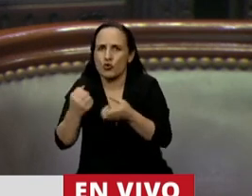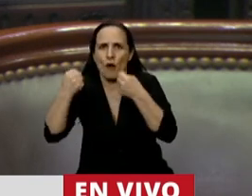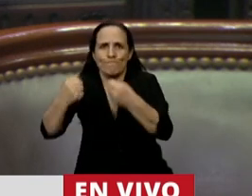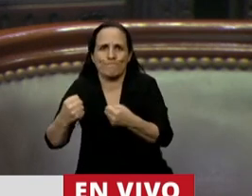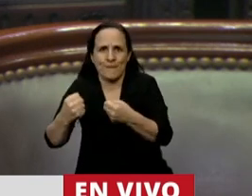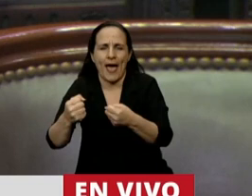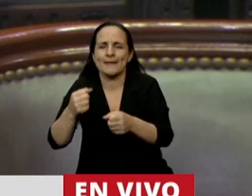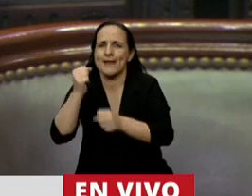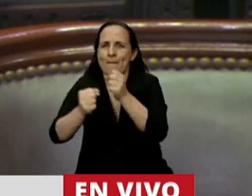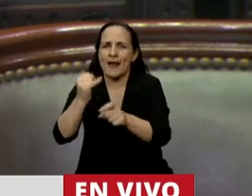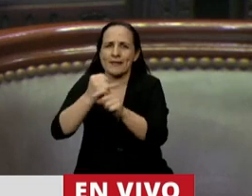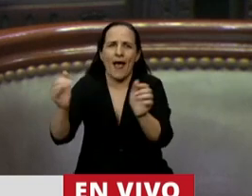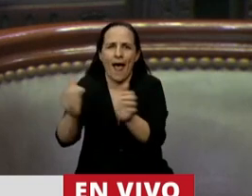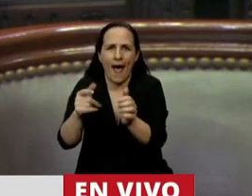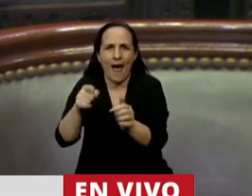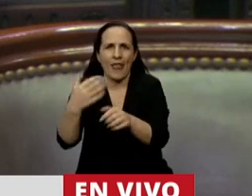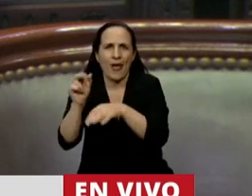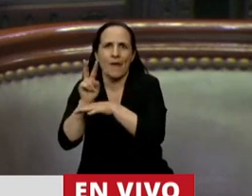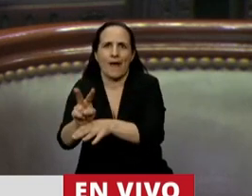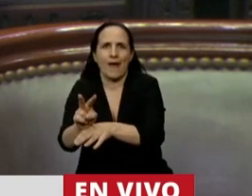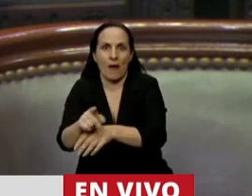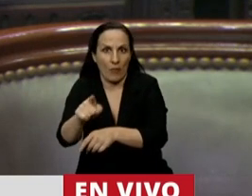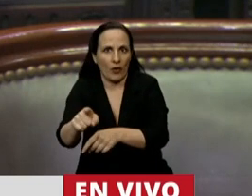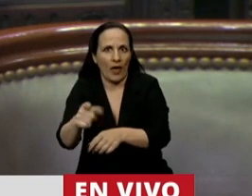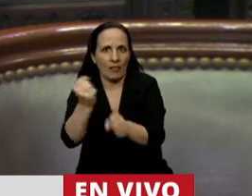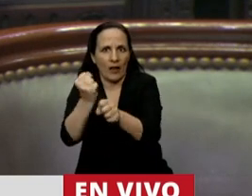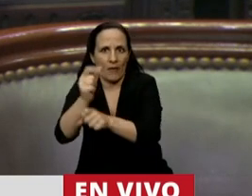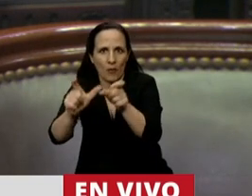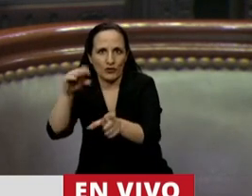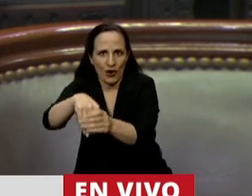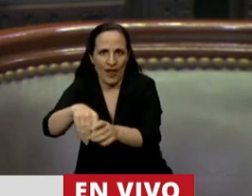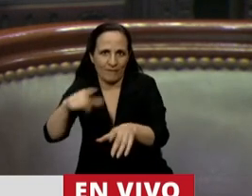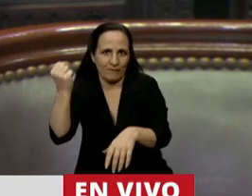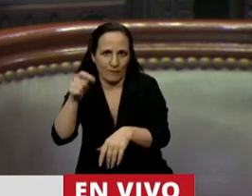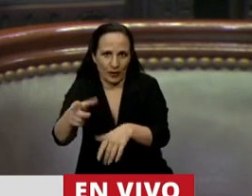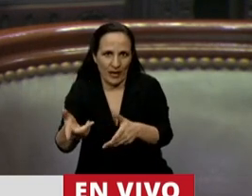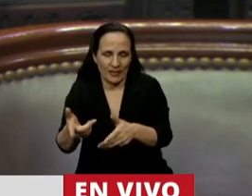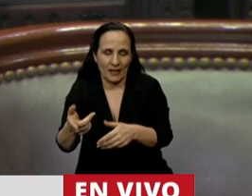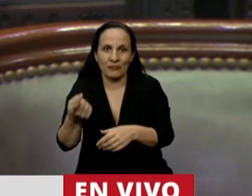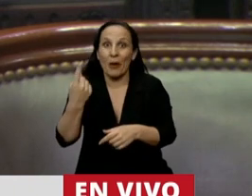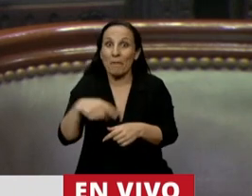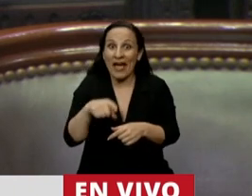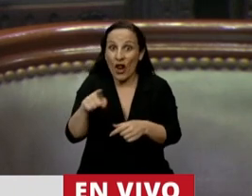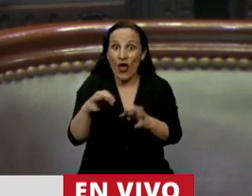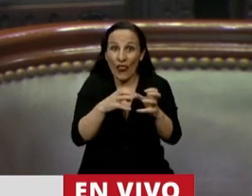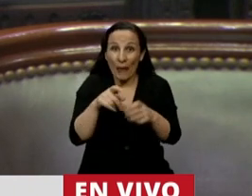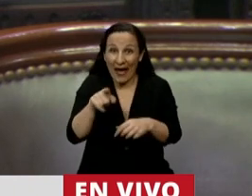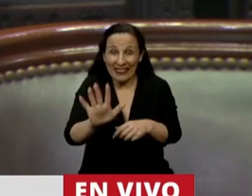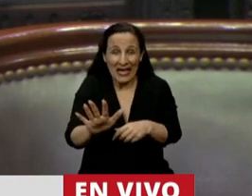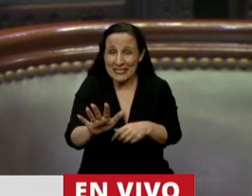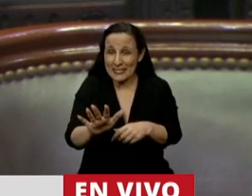empresa, que es la que más trabajo genera. Pero este debate ni siquiera,